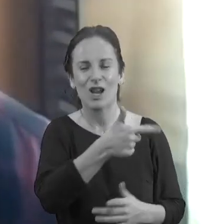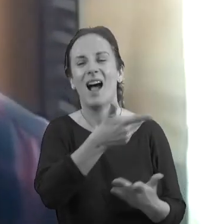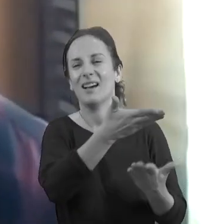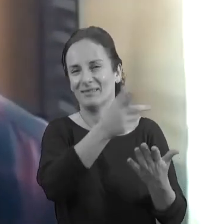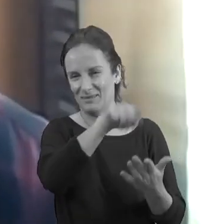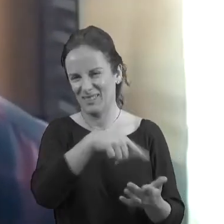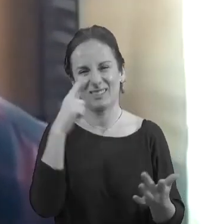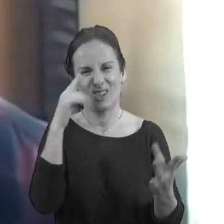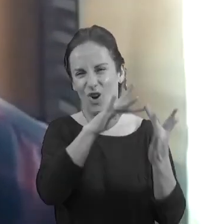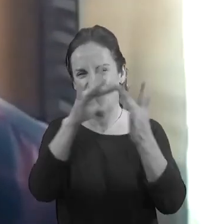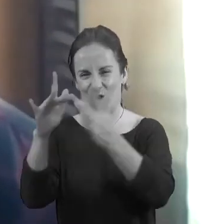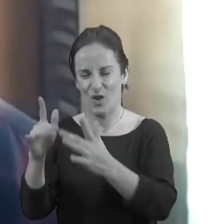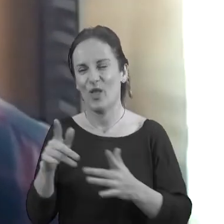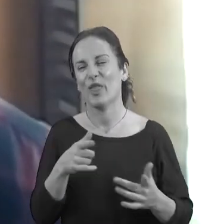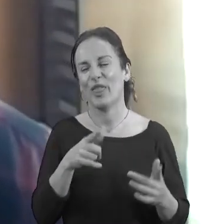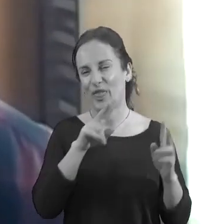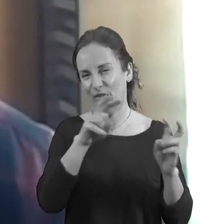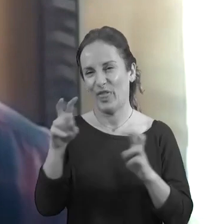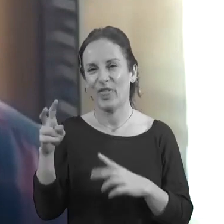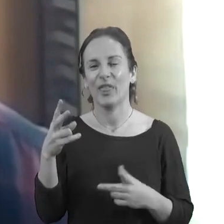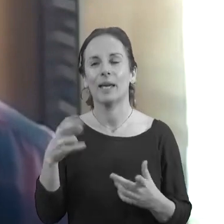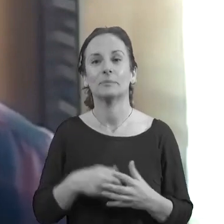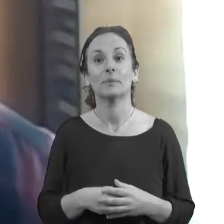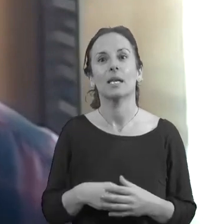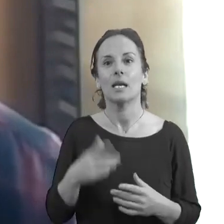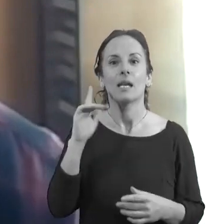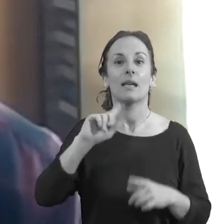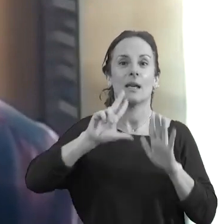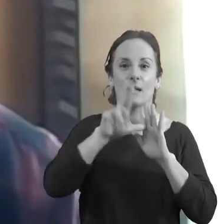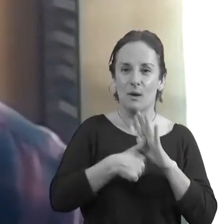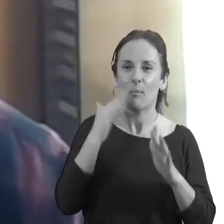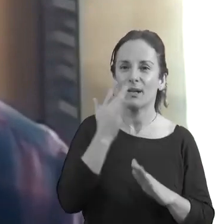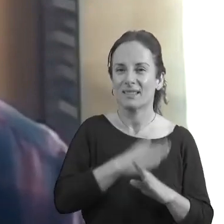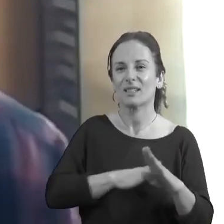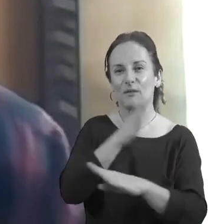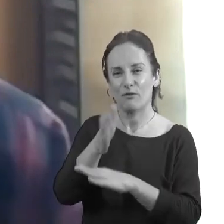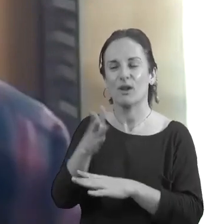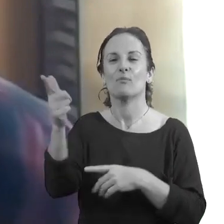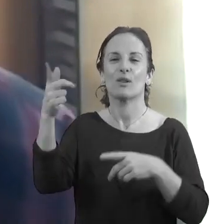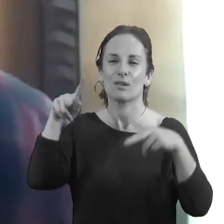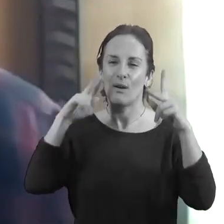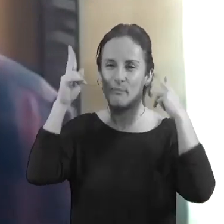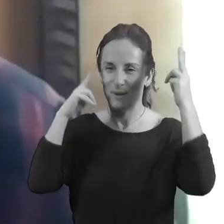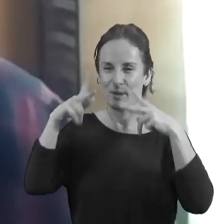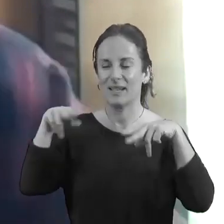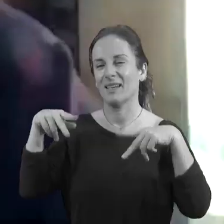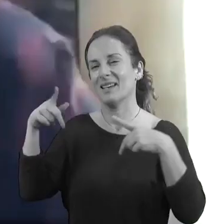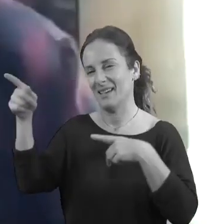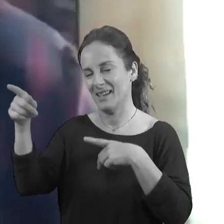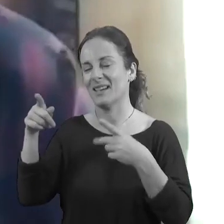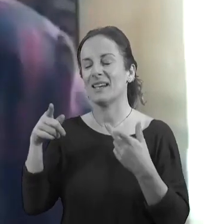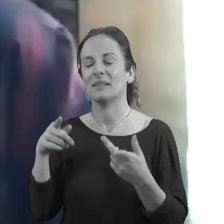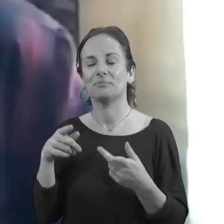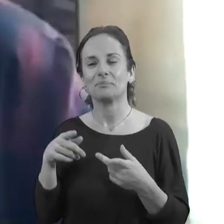Y entonces estuvimos en Oficios Terrestres una tarde, me acuerdo, y sí, conozco su trabajo y todo lo que han hecho con los vídeos y con